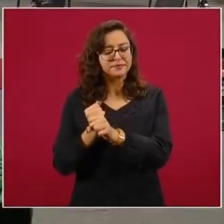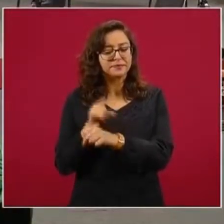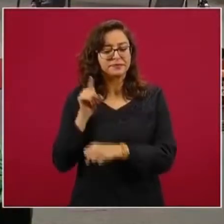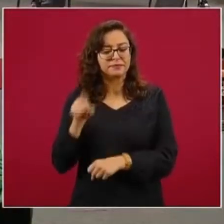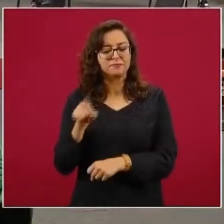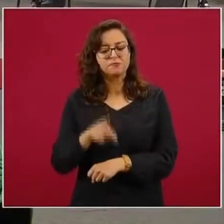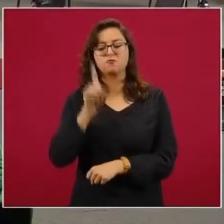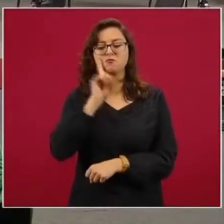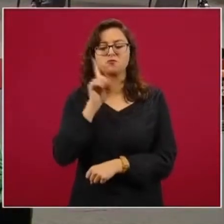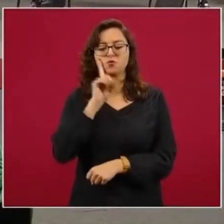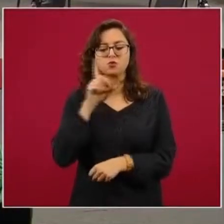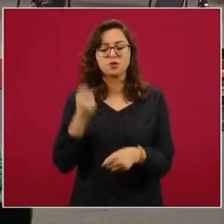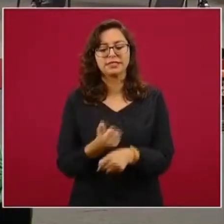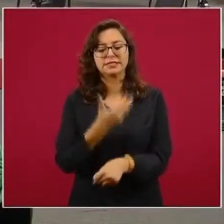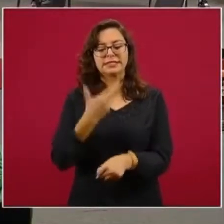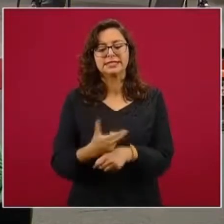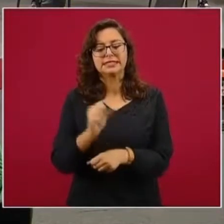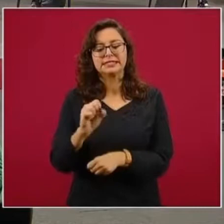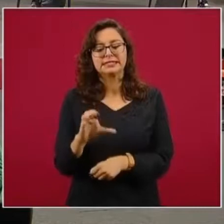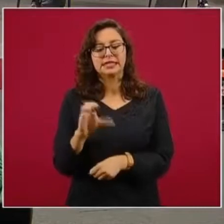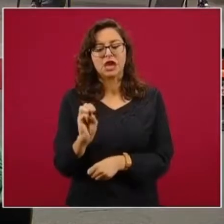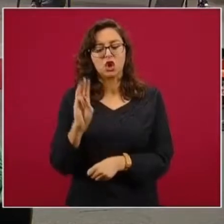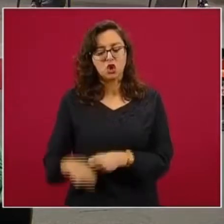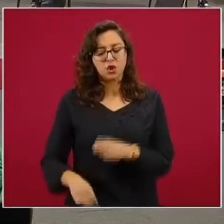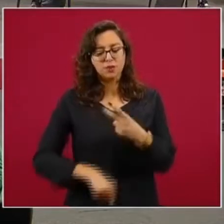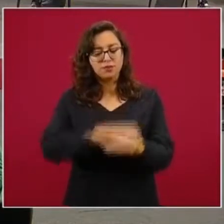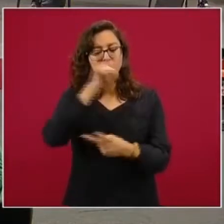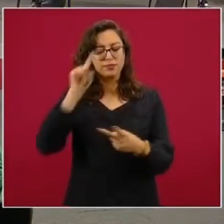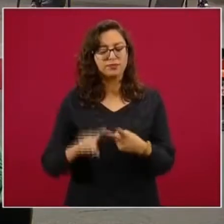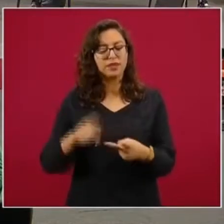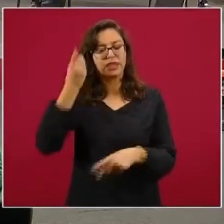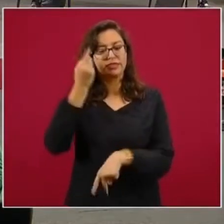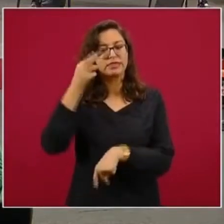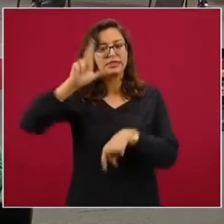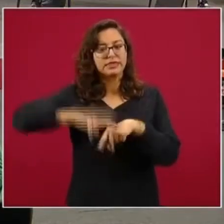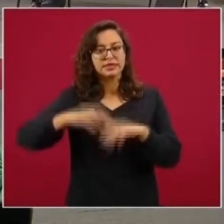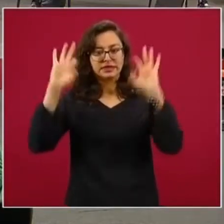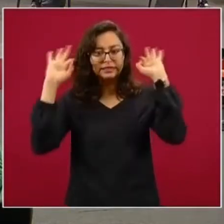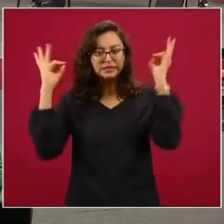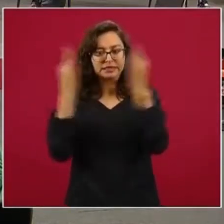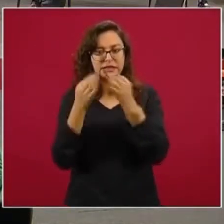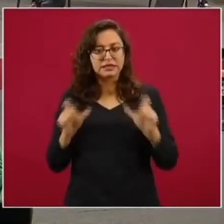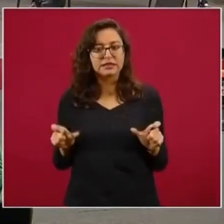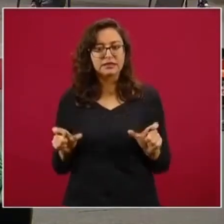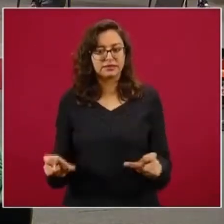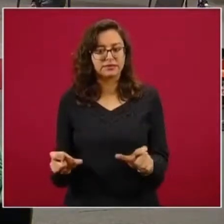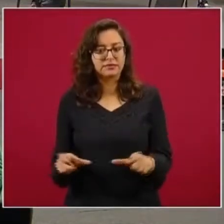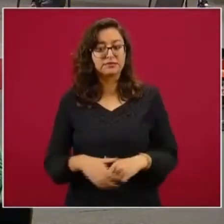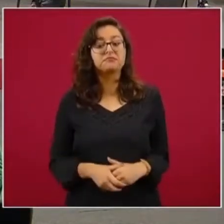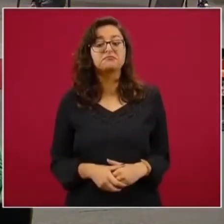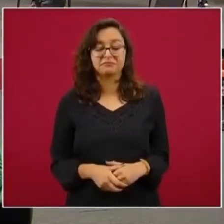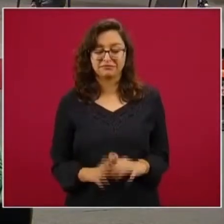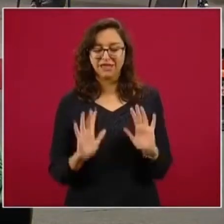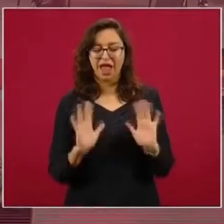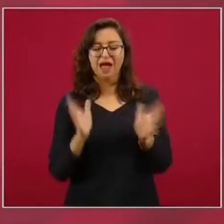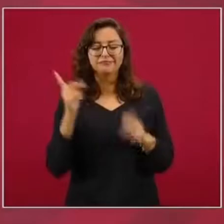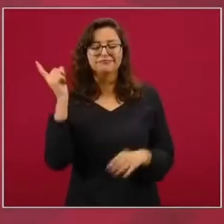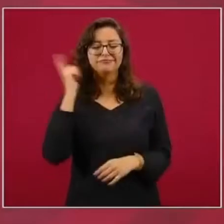la secretaria de Economía y lo está viendo el director de aduanas, pero ya andamos sobre eso.